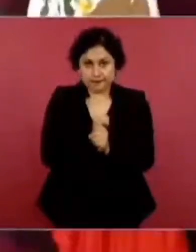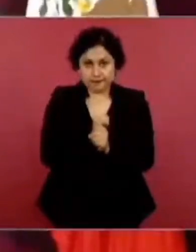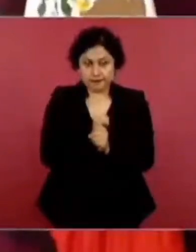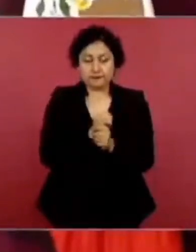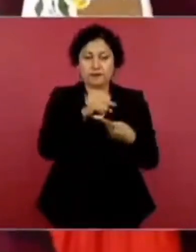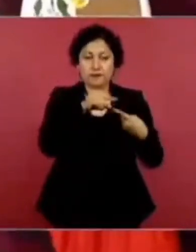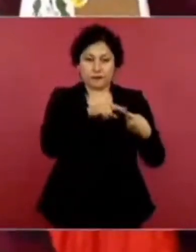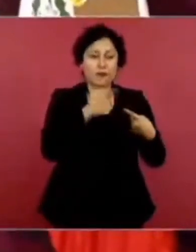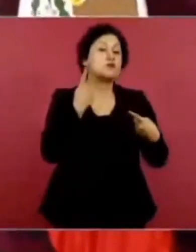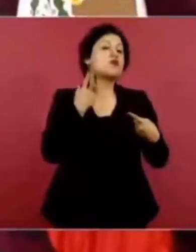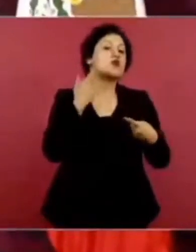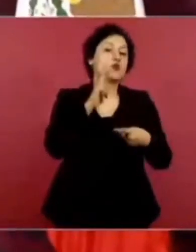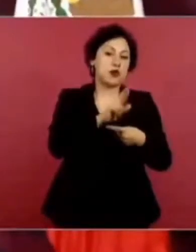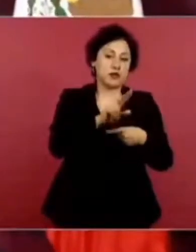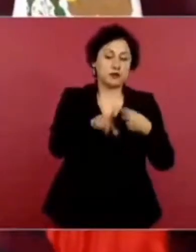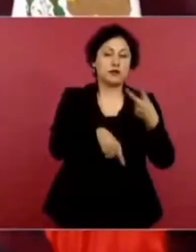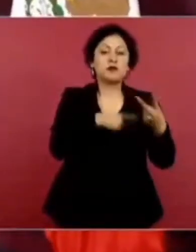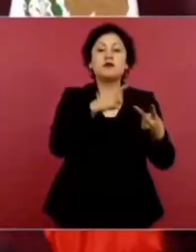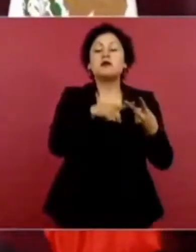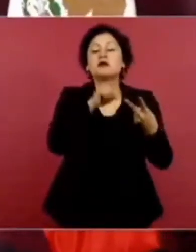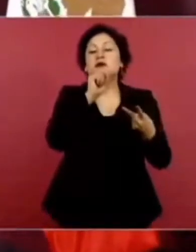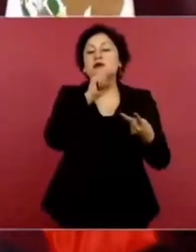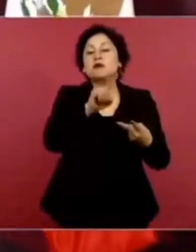el señor